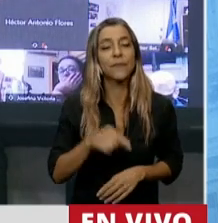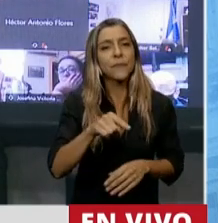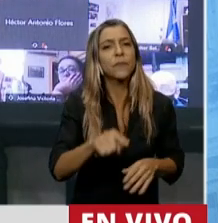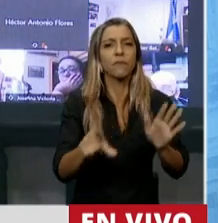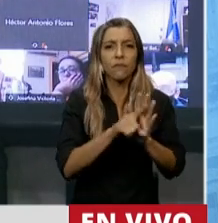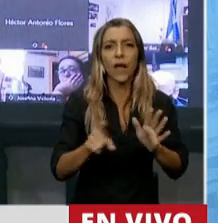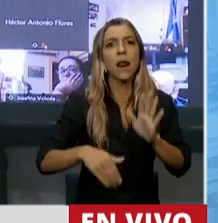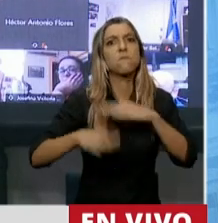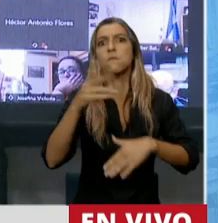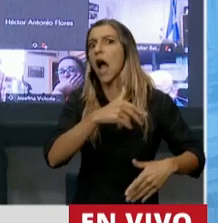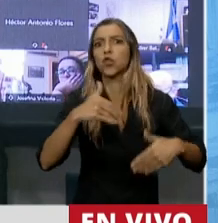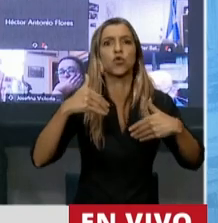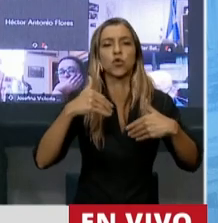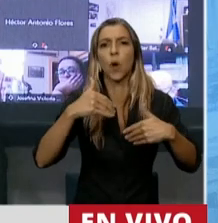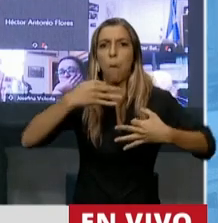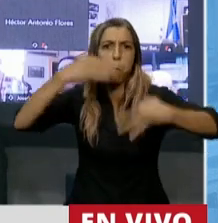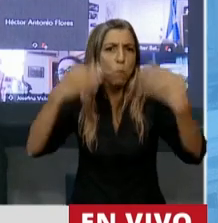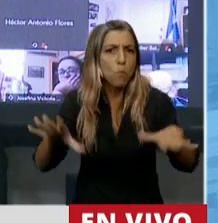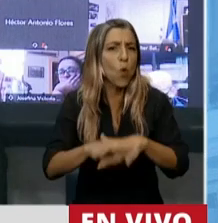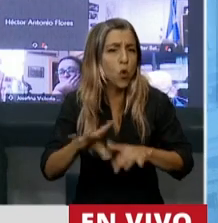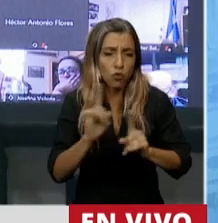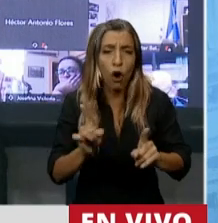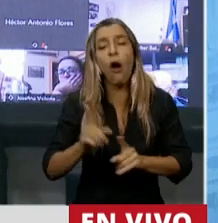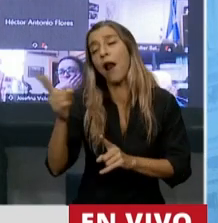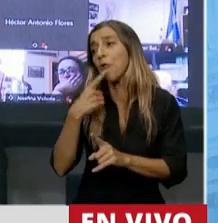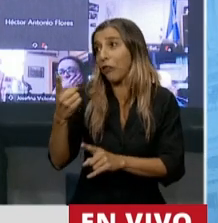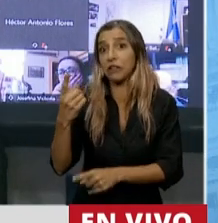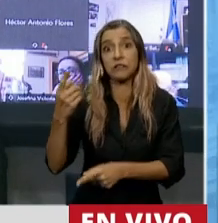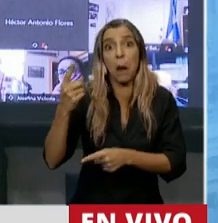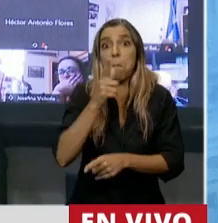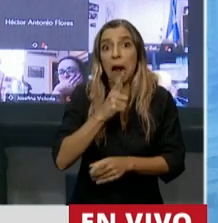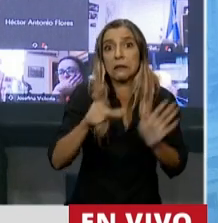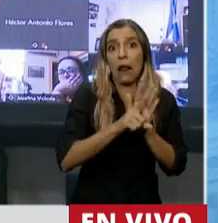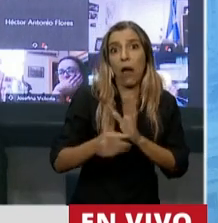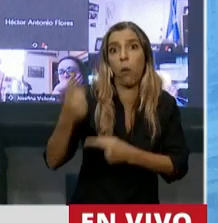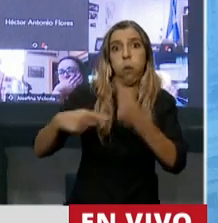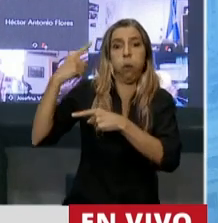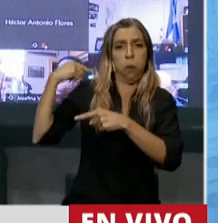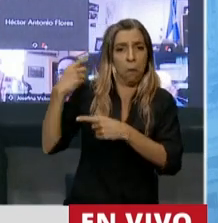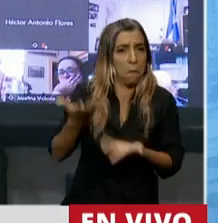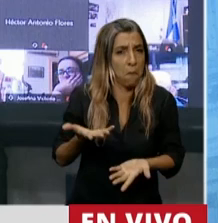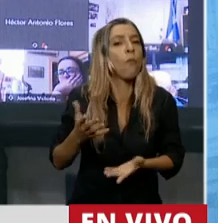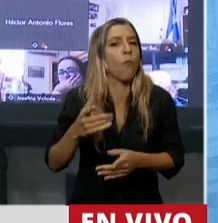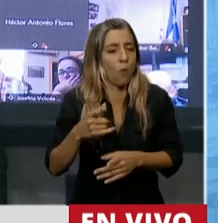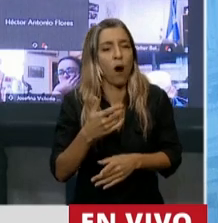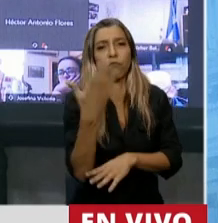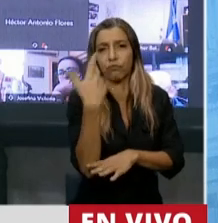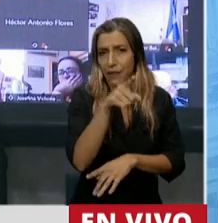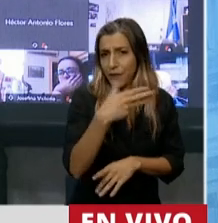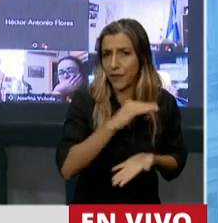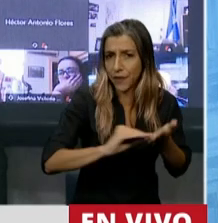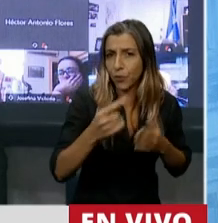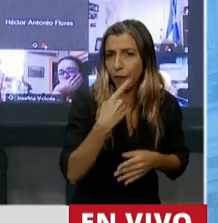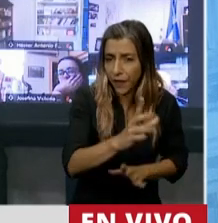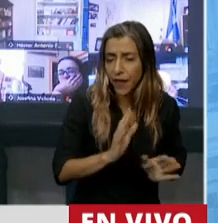más benéfica, digamos, ¿no? Que es regresiva, decía la diputada informante del otro dictamen. Y bueno, lo